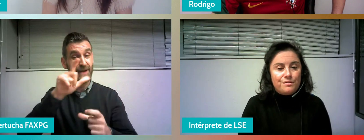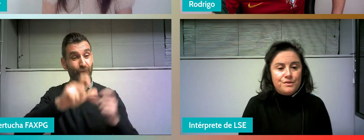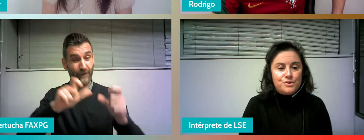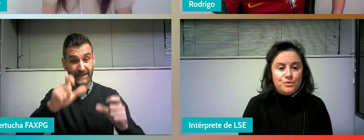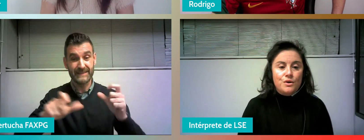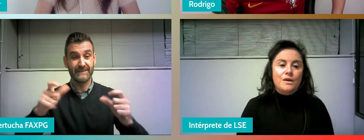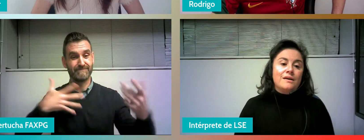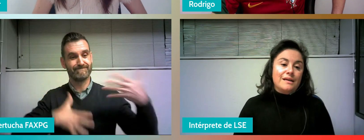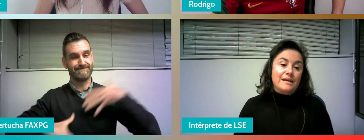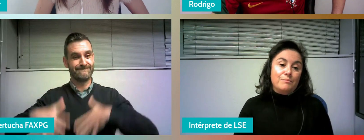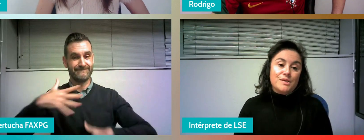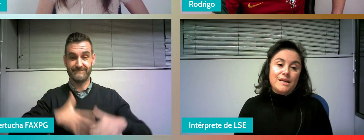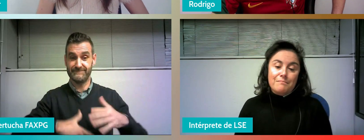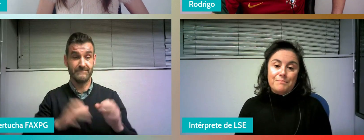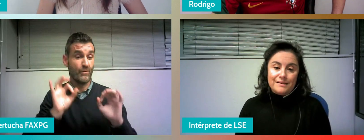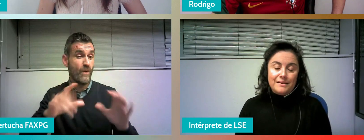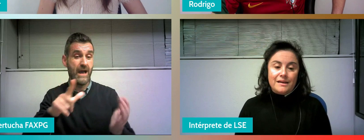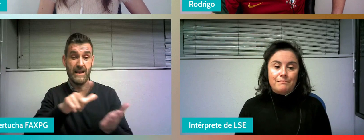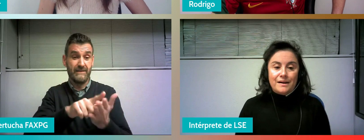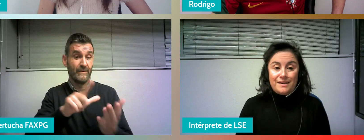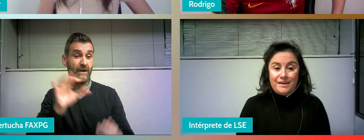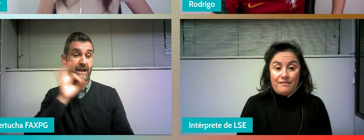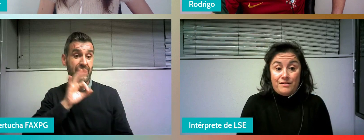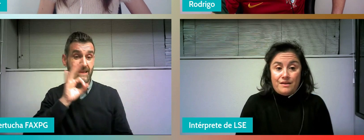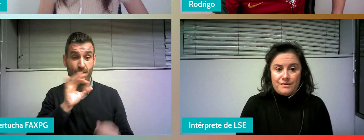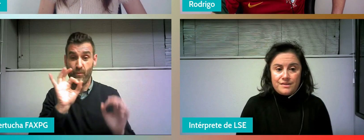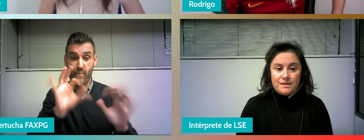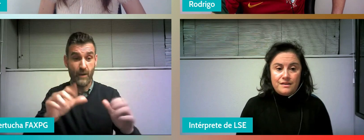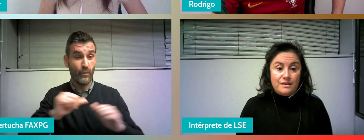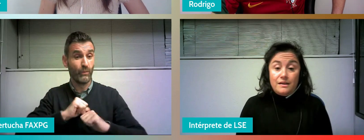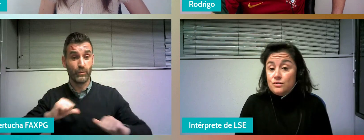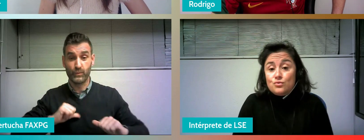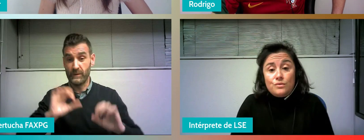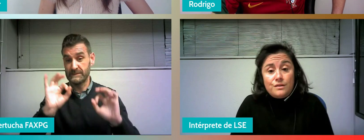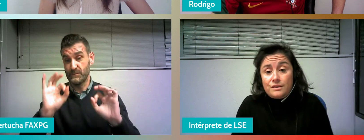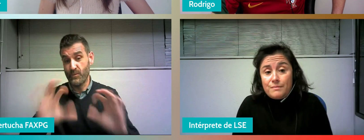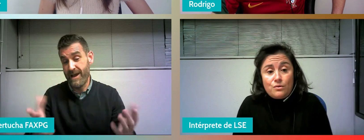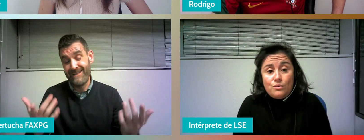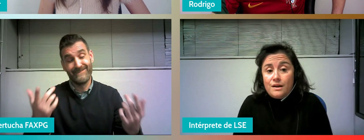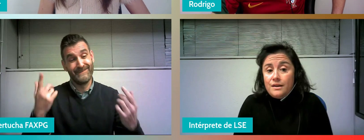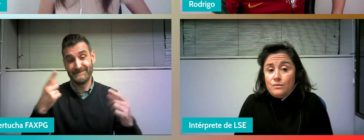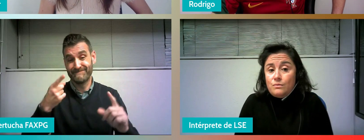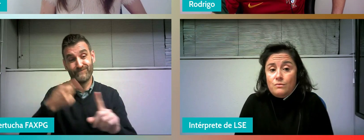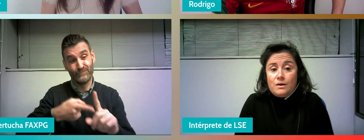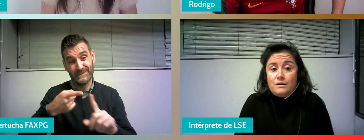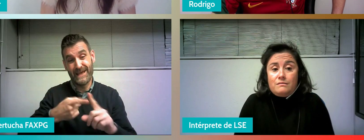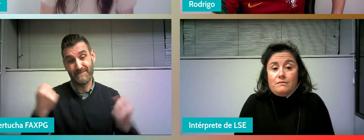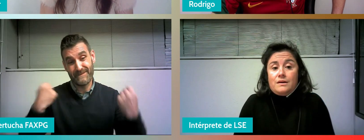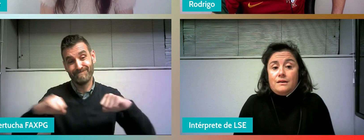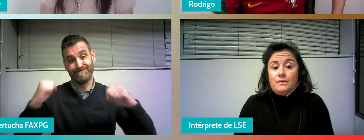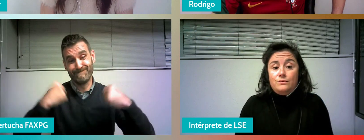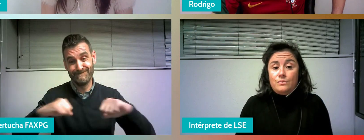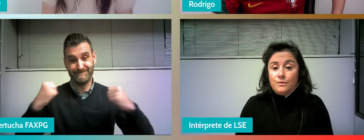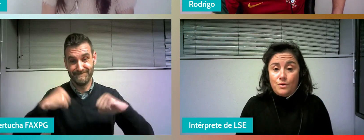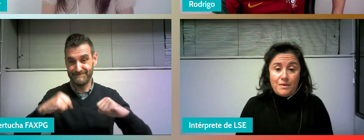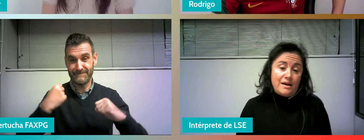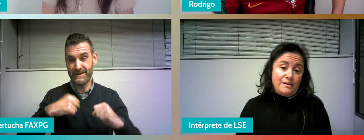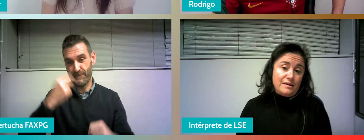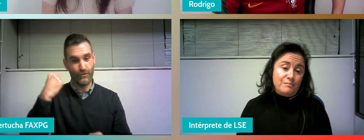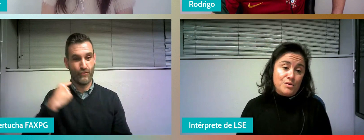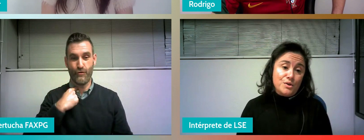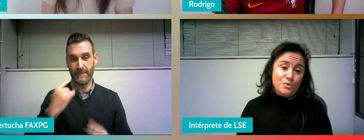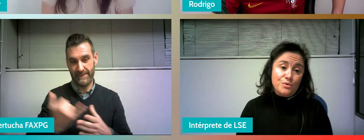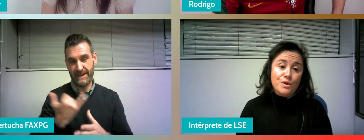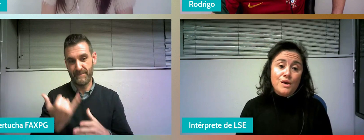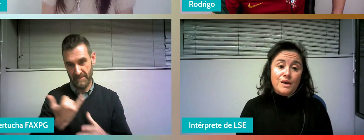moi preciso poñela en práctica para que afiánzase, isto sucede tamén co galego ou con calquer outro idioma. Hai